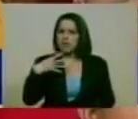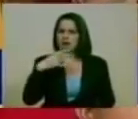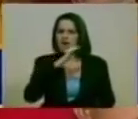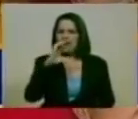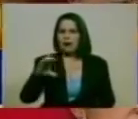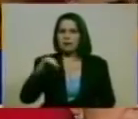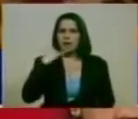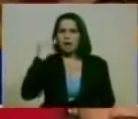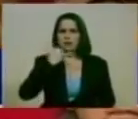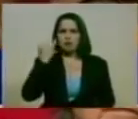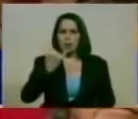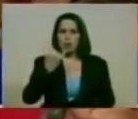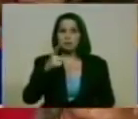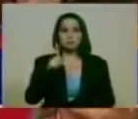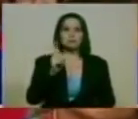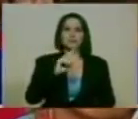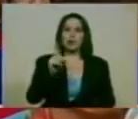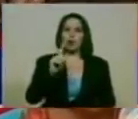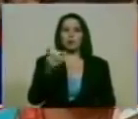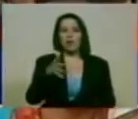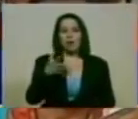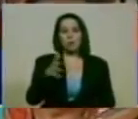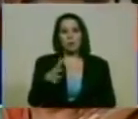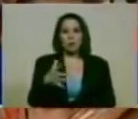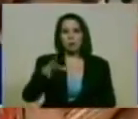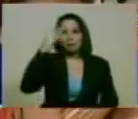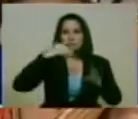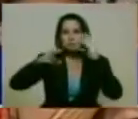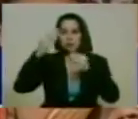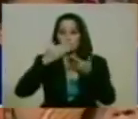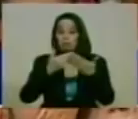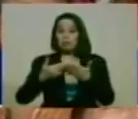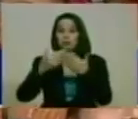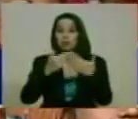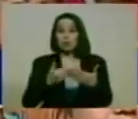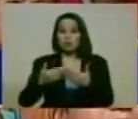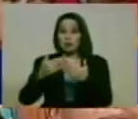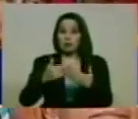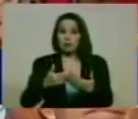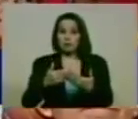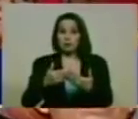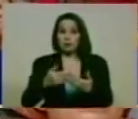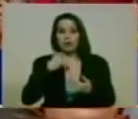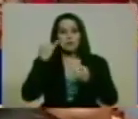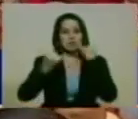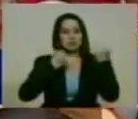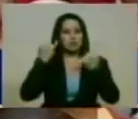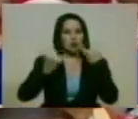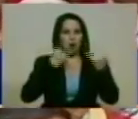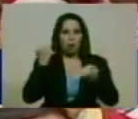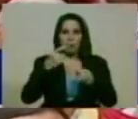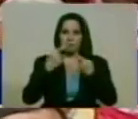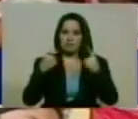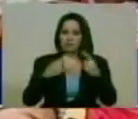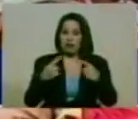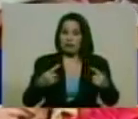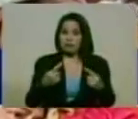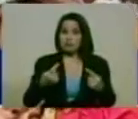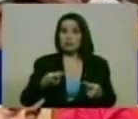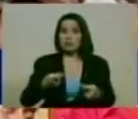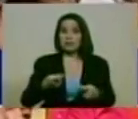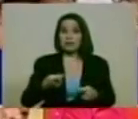estoy estudiando. Y tengo que recordarle que el cariña es uno de los idiomas más